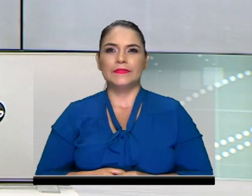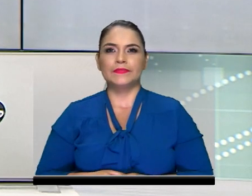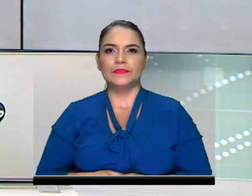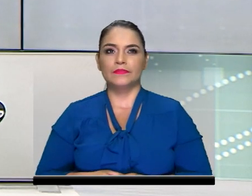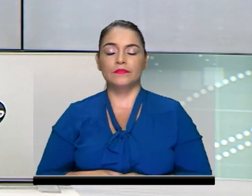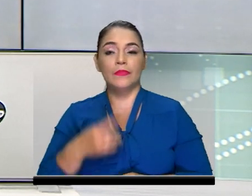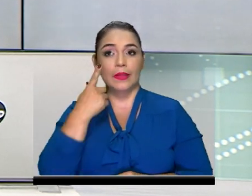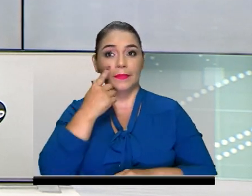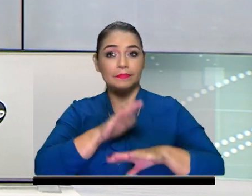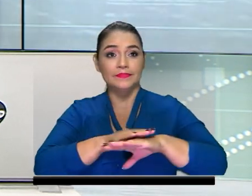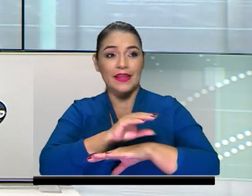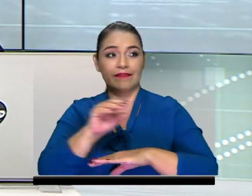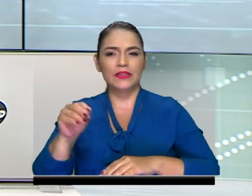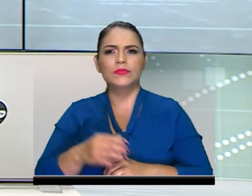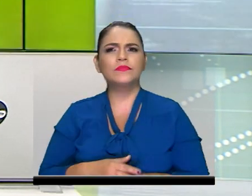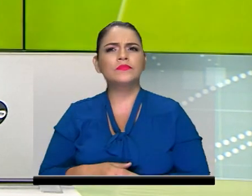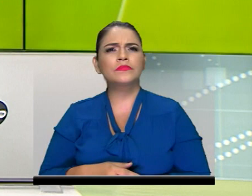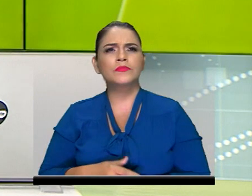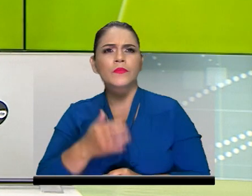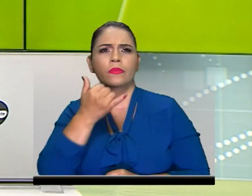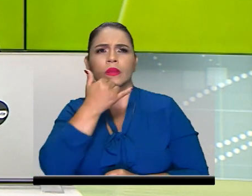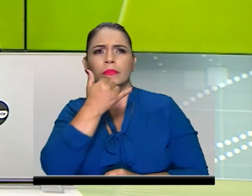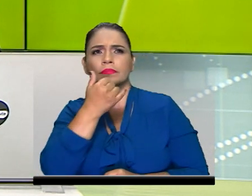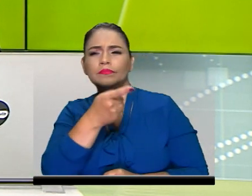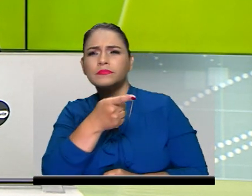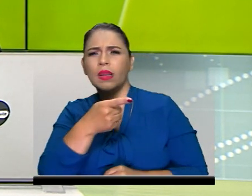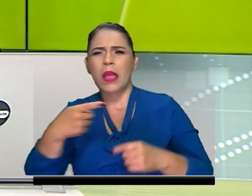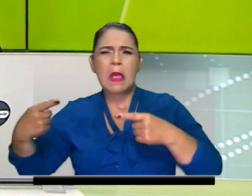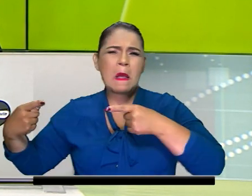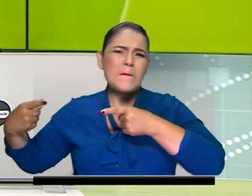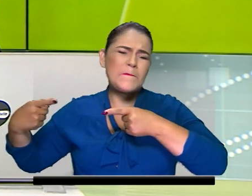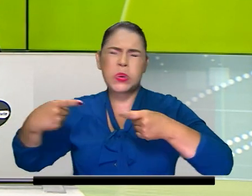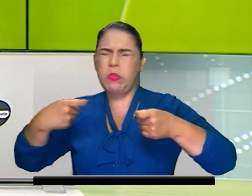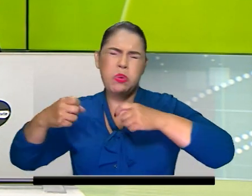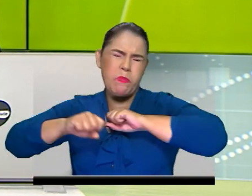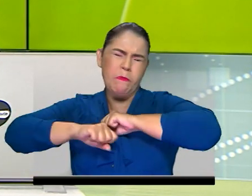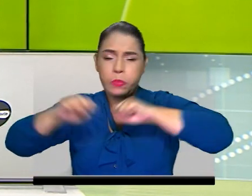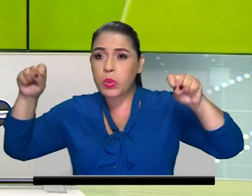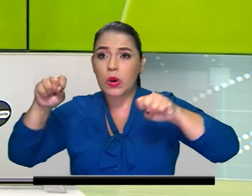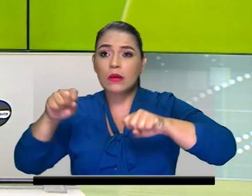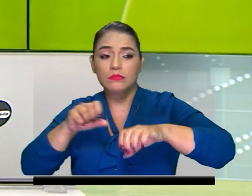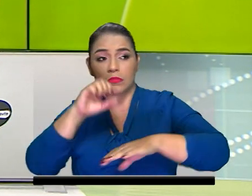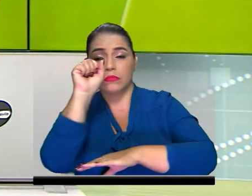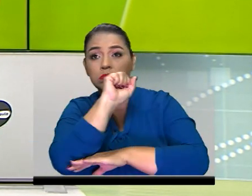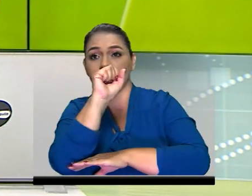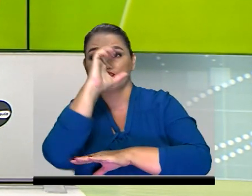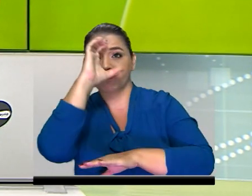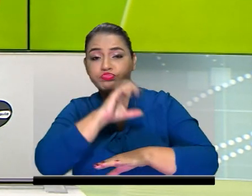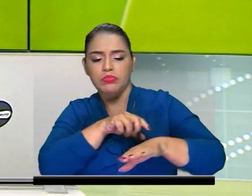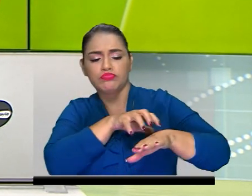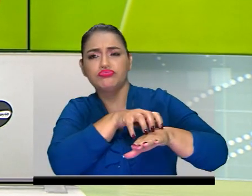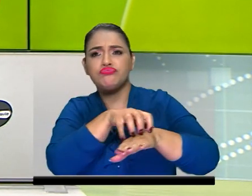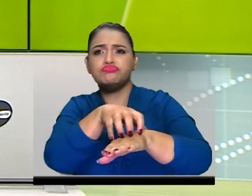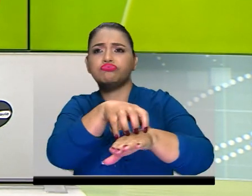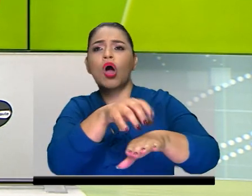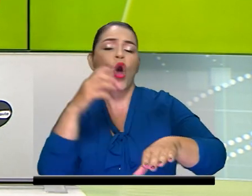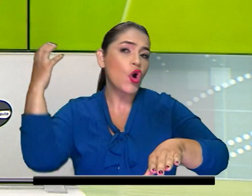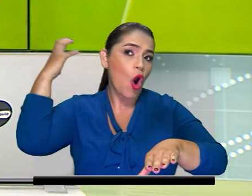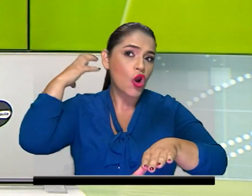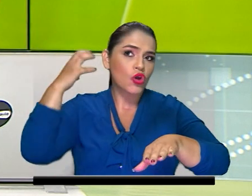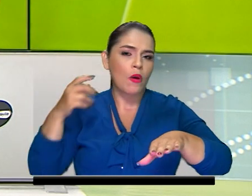7 policías heridos dejó un ataque con explosivos y ráfagas de fusil a una patrulla en el departamento de Córdoba. Los